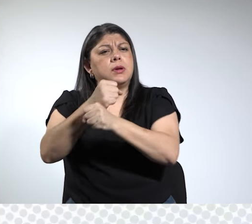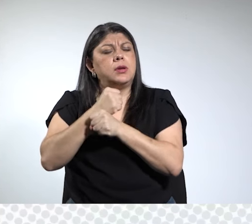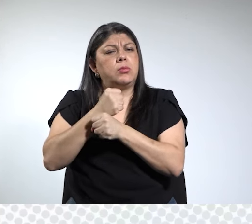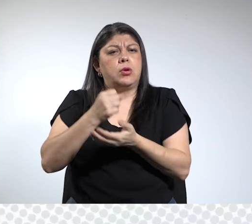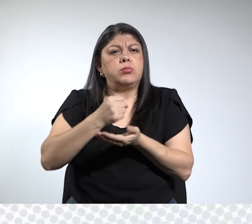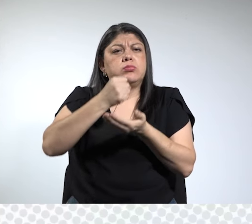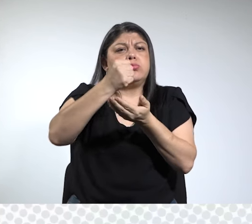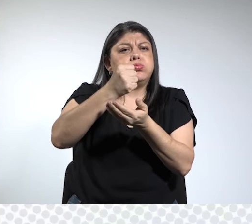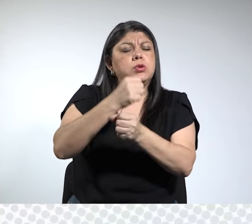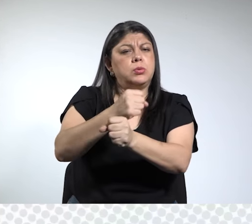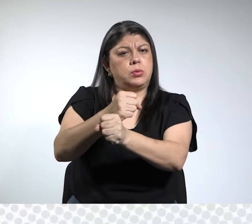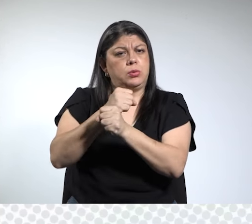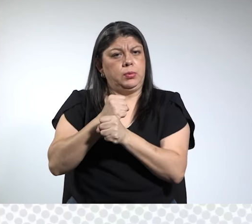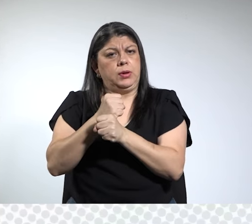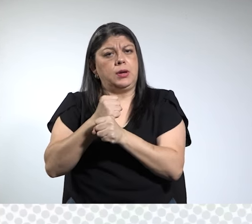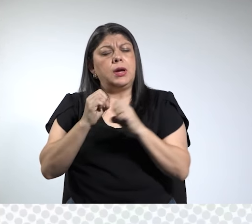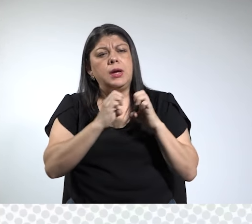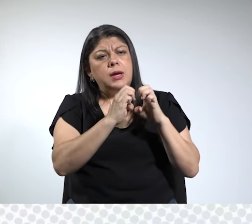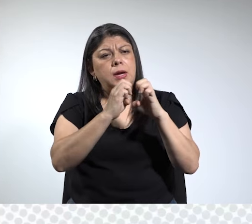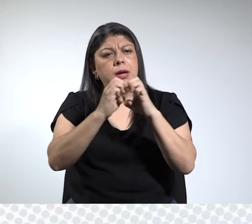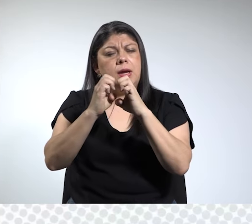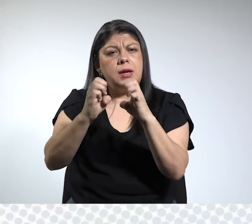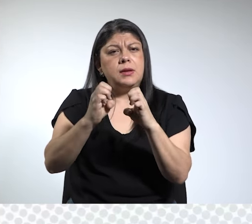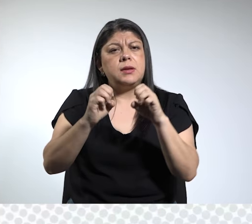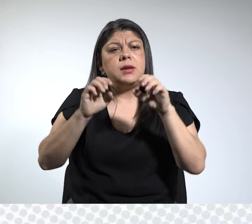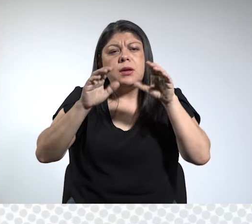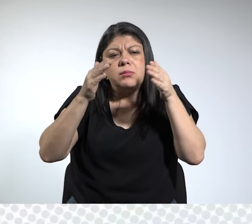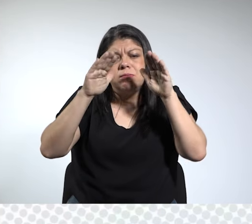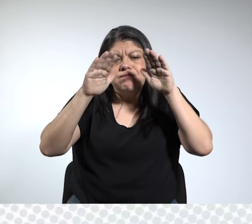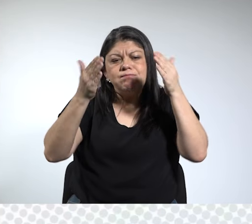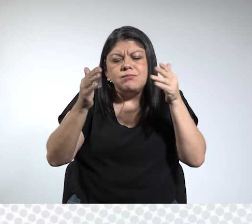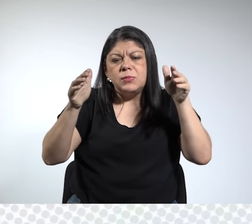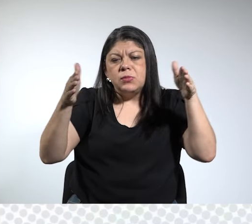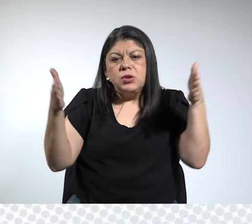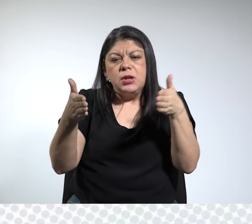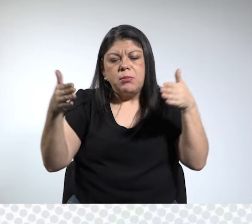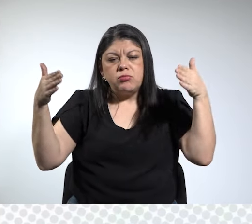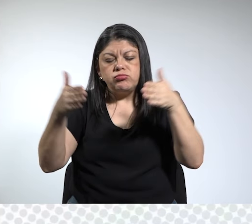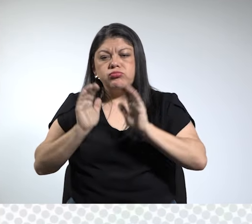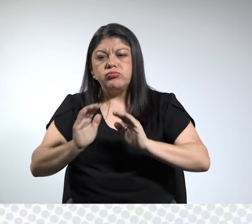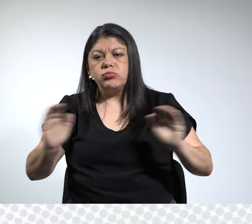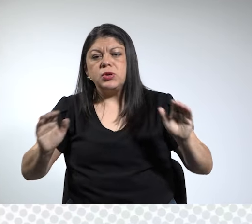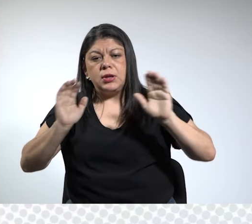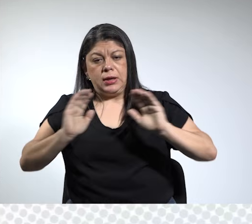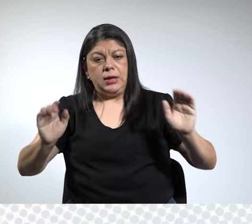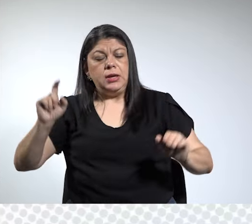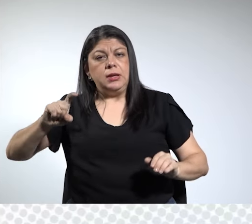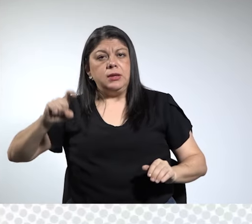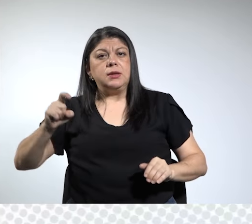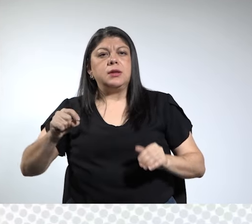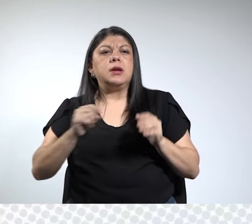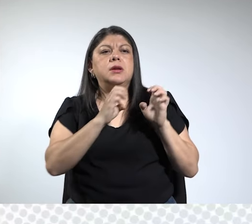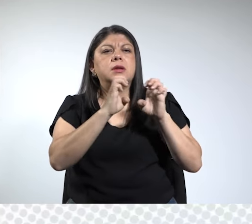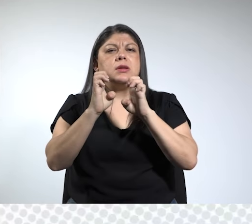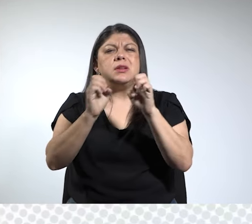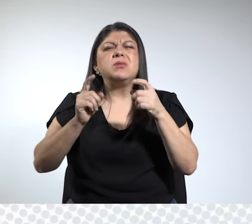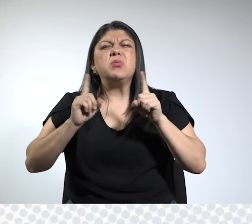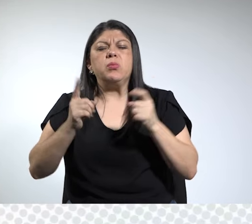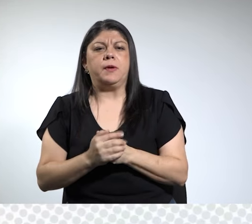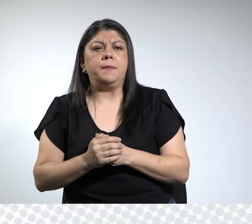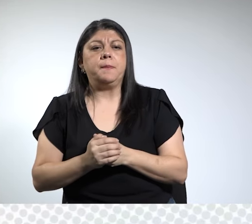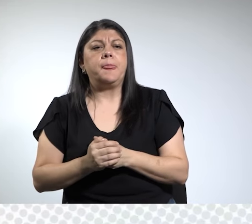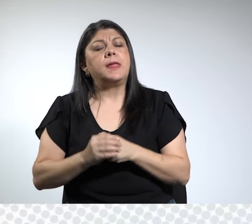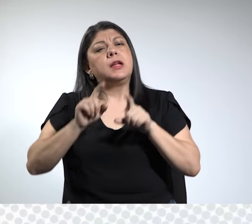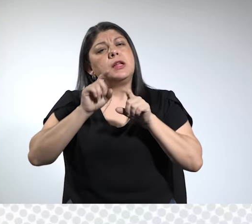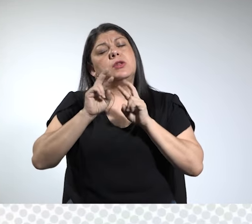inversión social sostenida y estratégica en materia de cuidado, salud y educación, lo que la niñez costarricense necesita? Bueno, eso es una respuesta